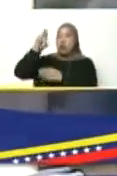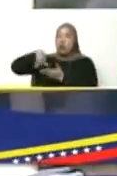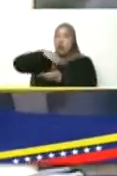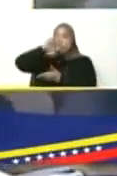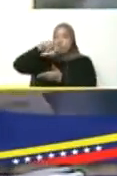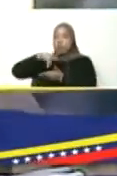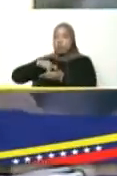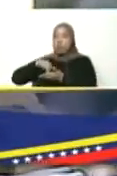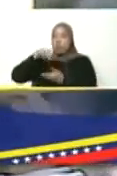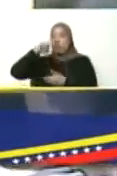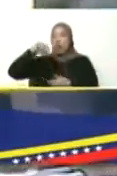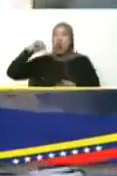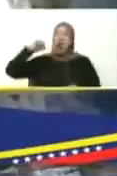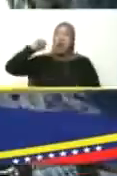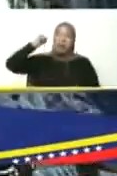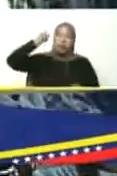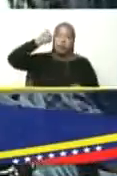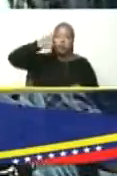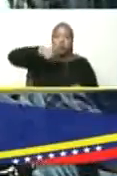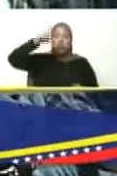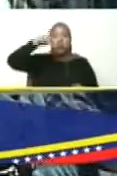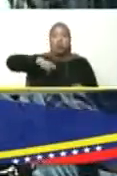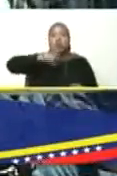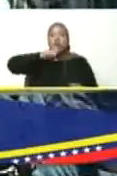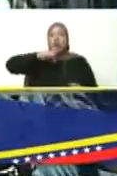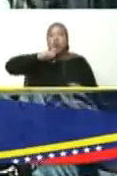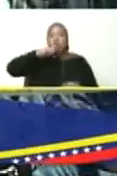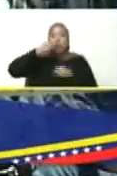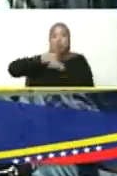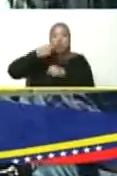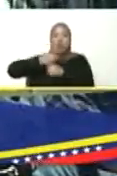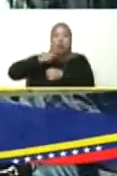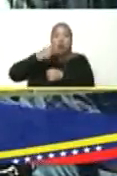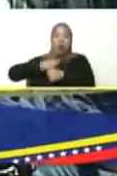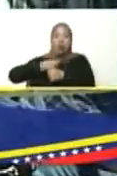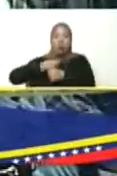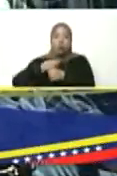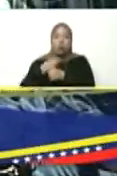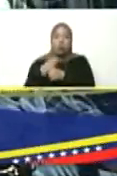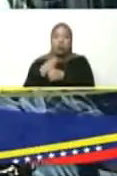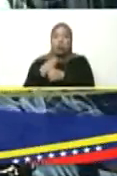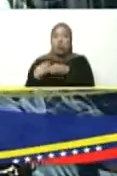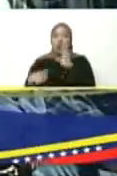también, varios años. Y también le tocó trabajar